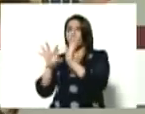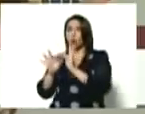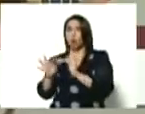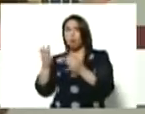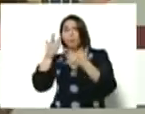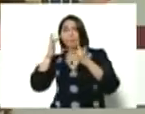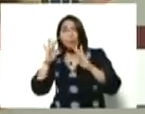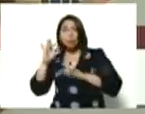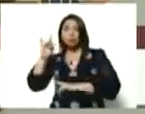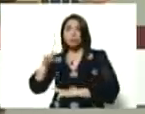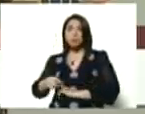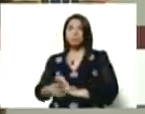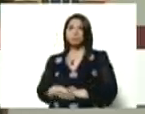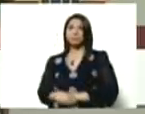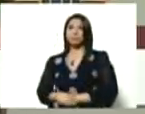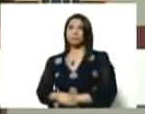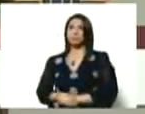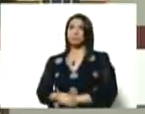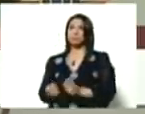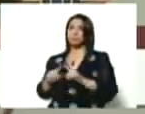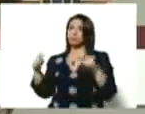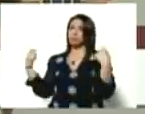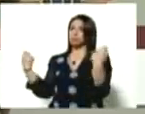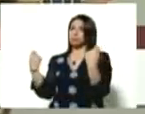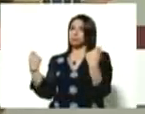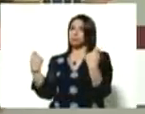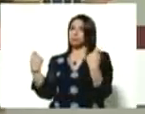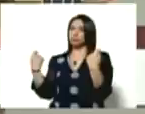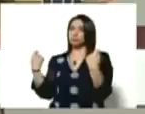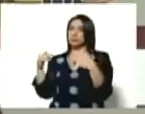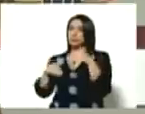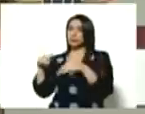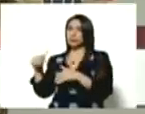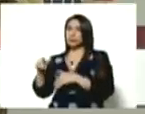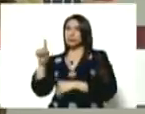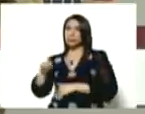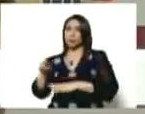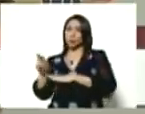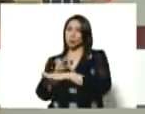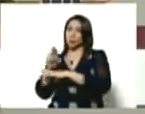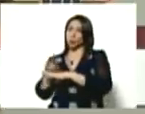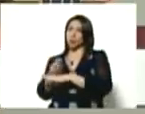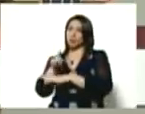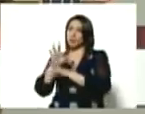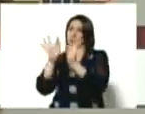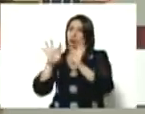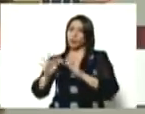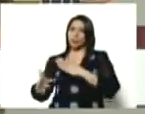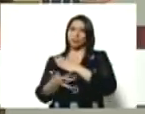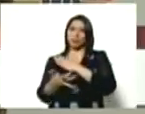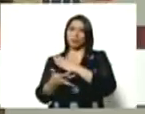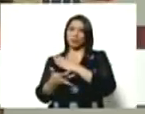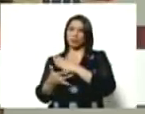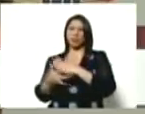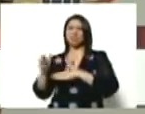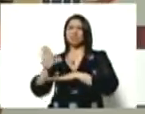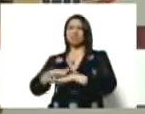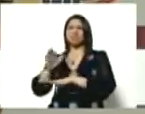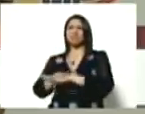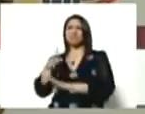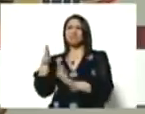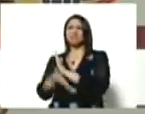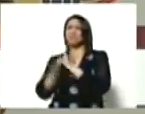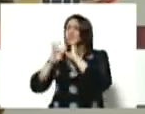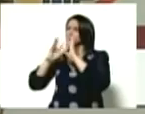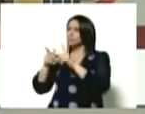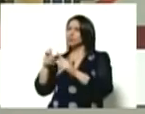previsto también que precisamente para la campaña electoral se ha utilizado también este tipo de métodos tecnológicos. ¿Qué opina usted al respecto y